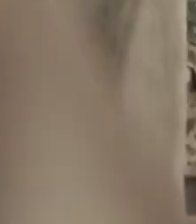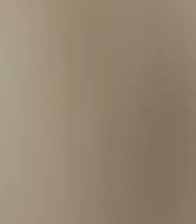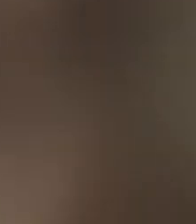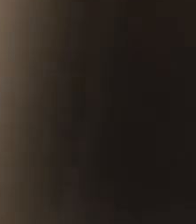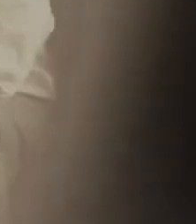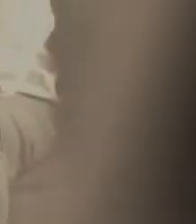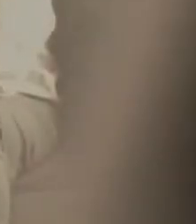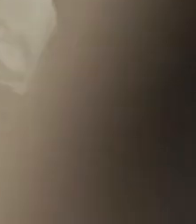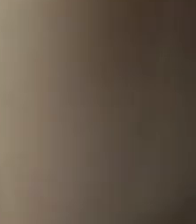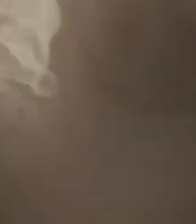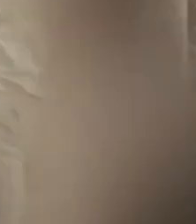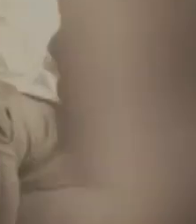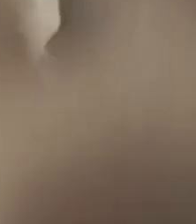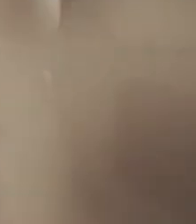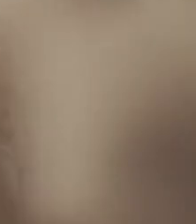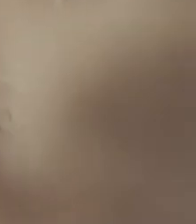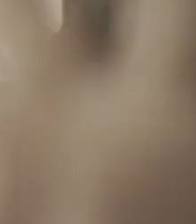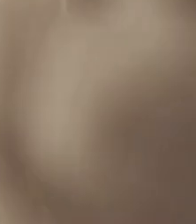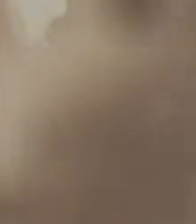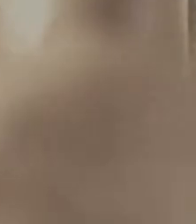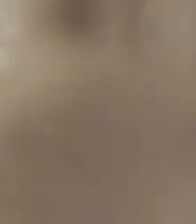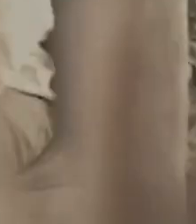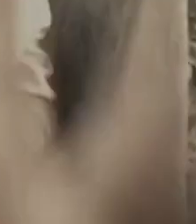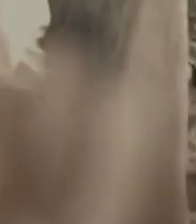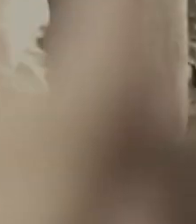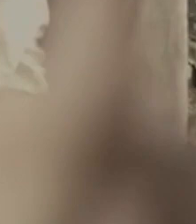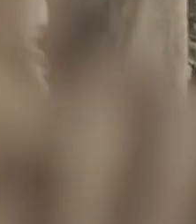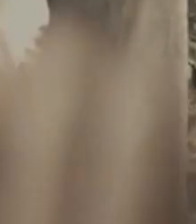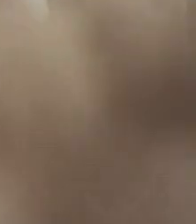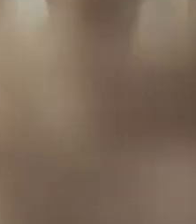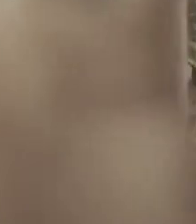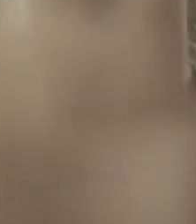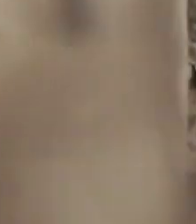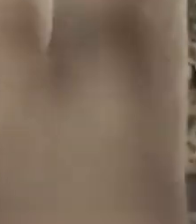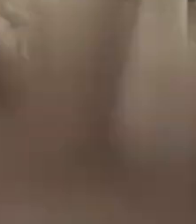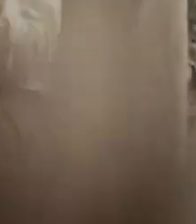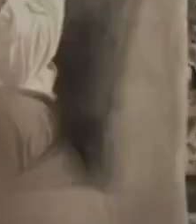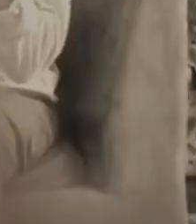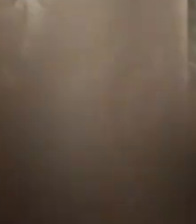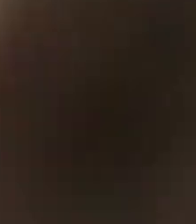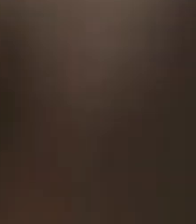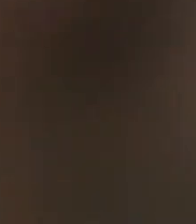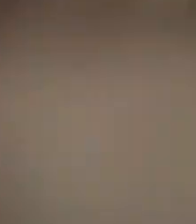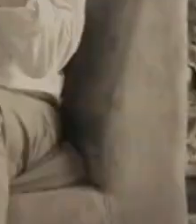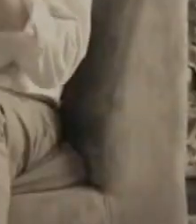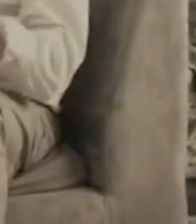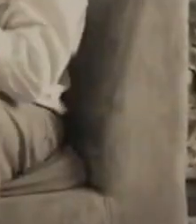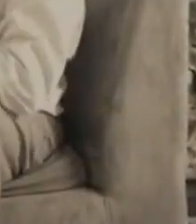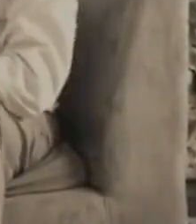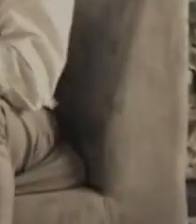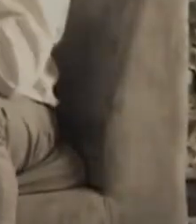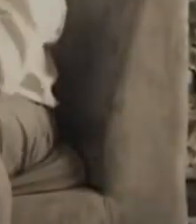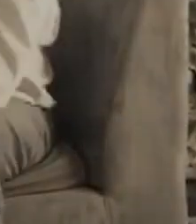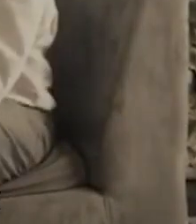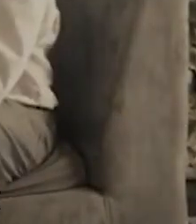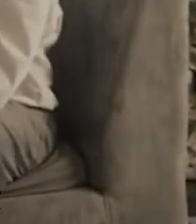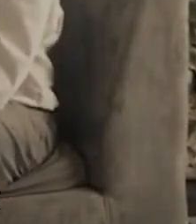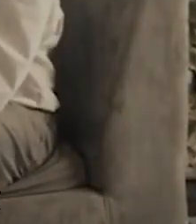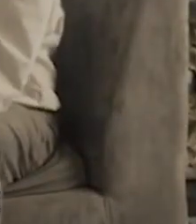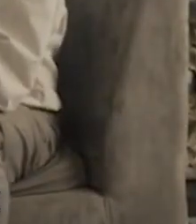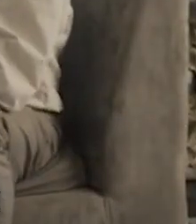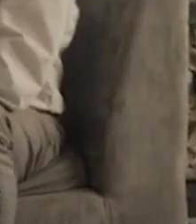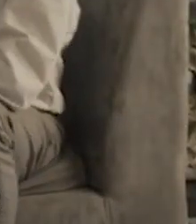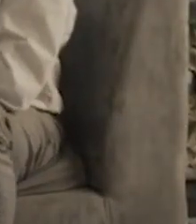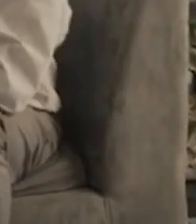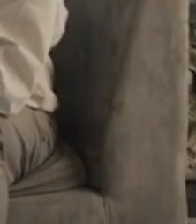Robert, aquí hay espacio para usted. Sí, ¿verdad? Sí, ok. Yo creo que ya. Okay. 1, 2 y. Okay. Vamos a ver. Va a quedar bien